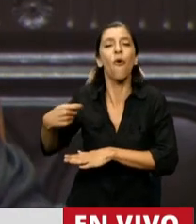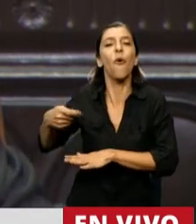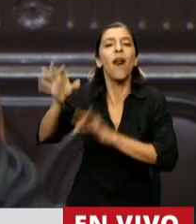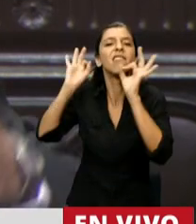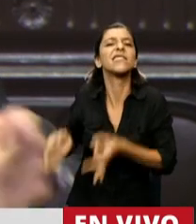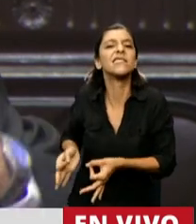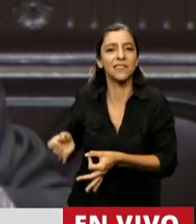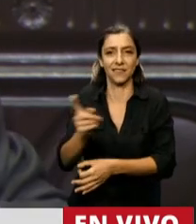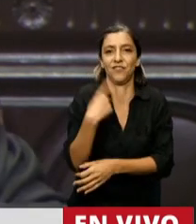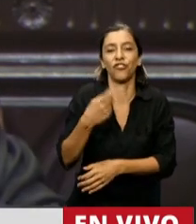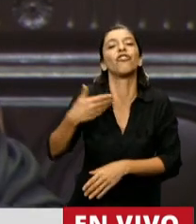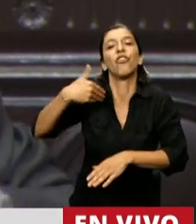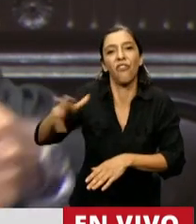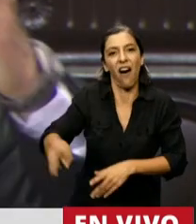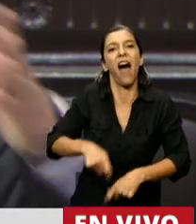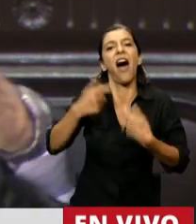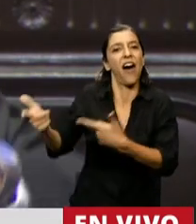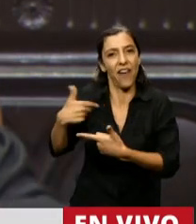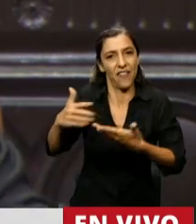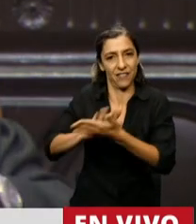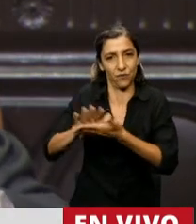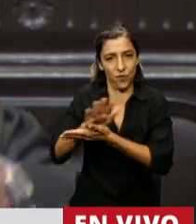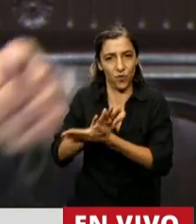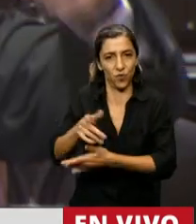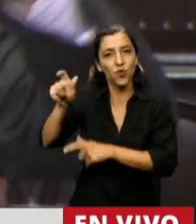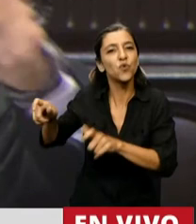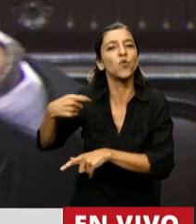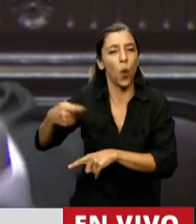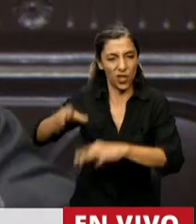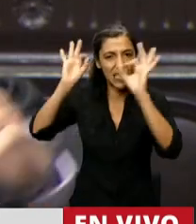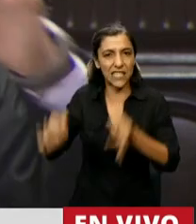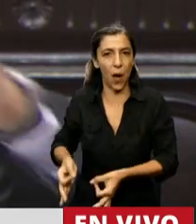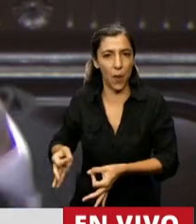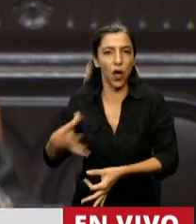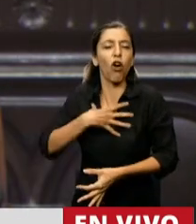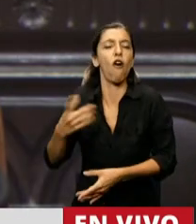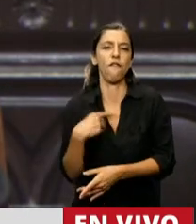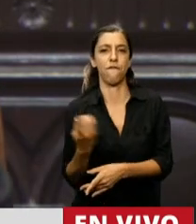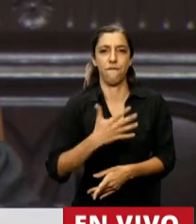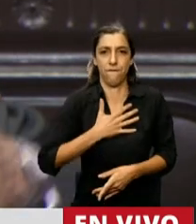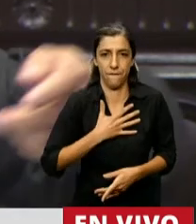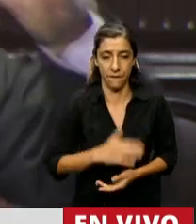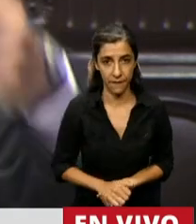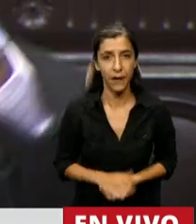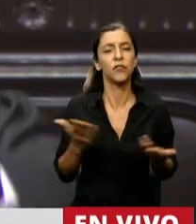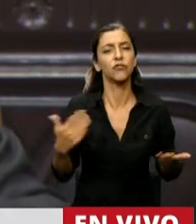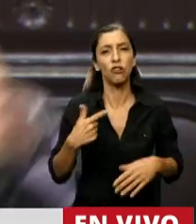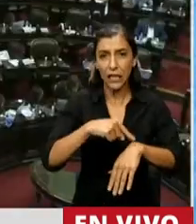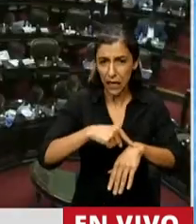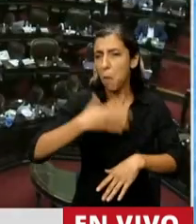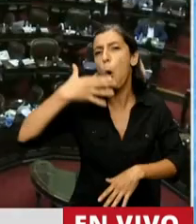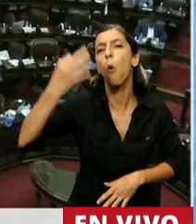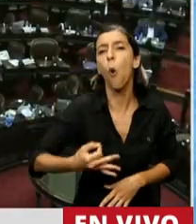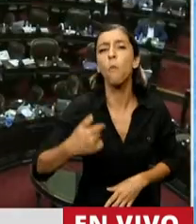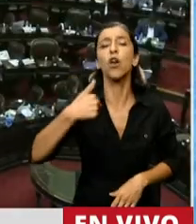les vamos a devolver la dignidad por eso señor presidente y sin exceder me un segundo en el tiempo hoy celebro